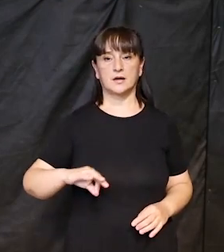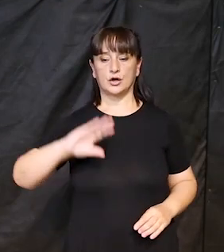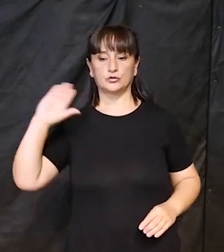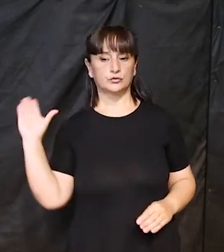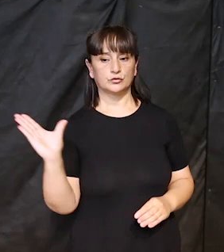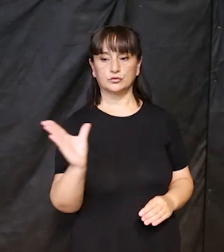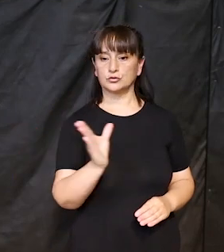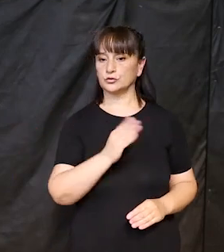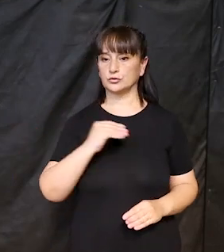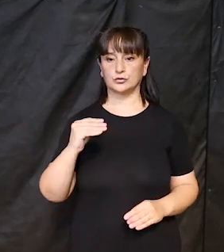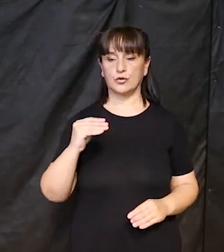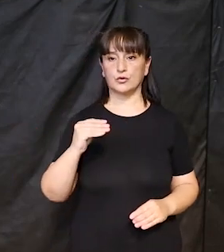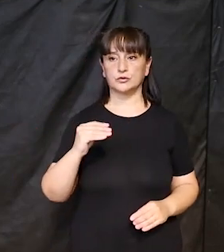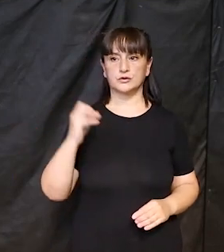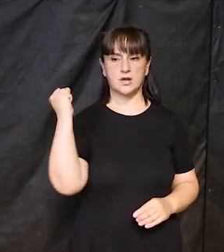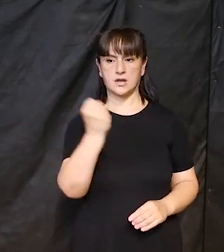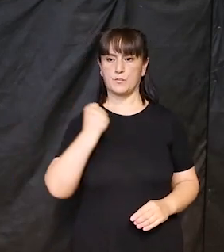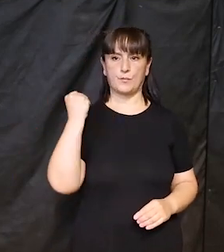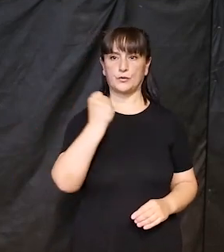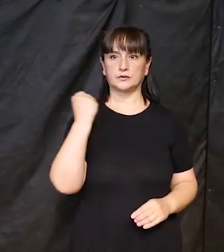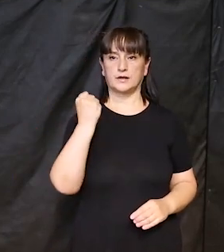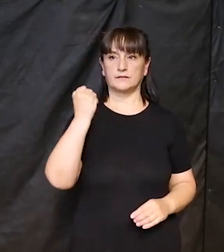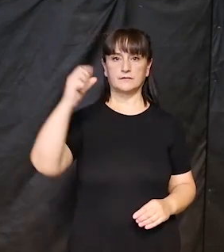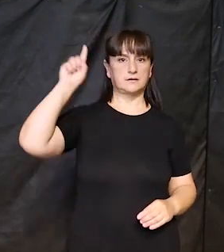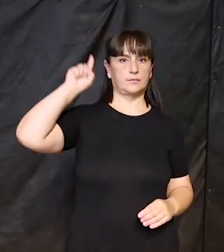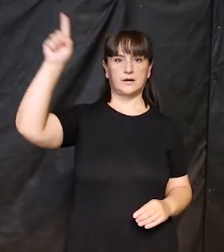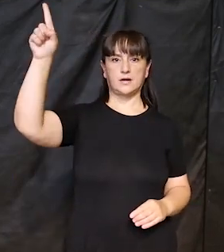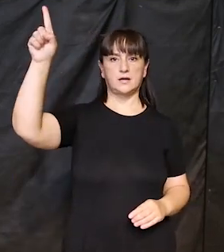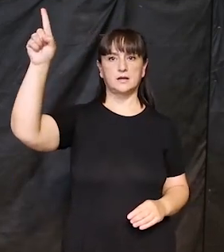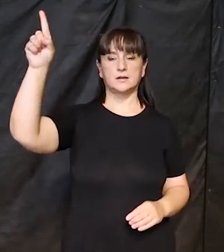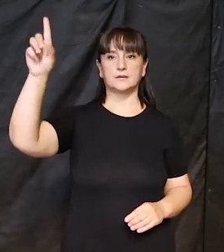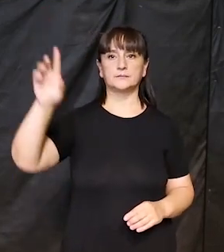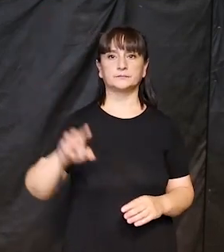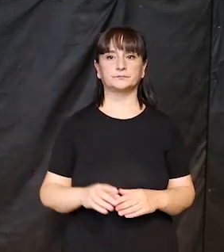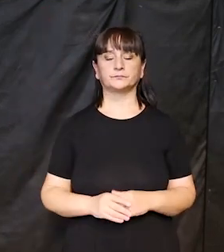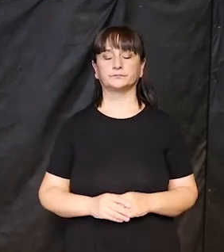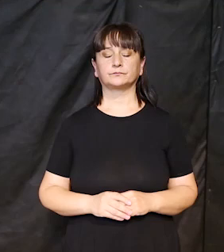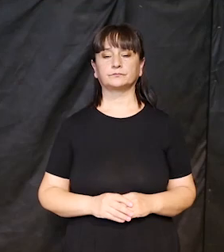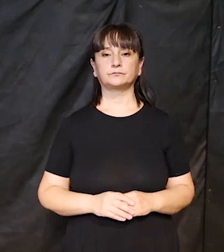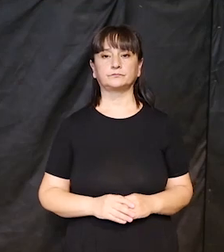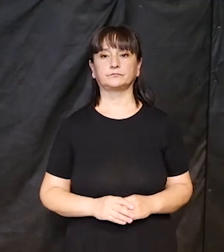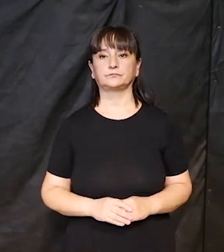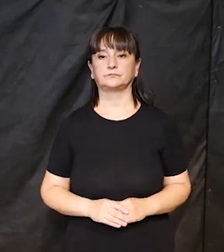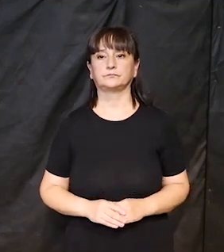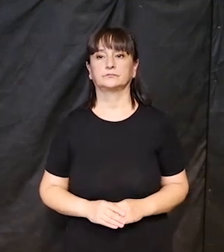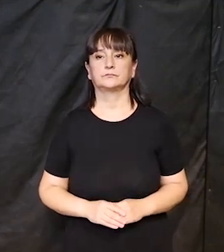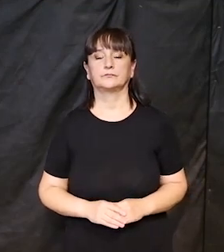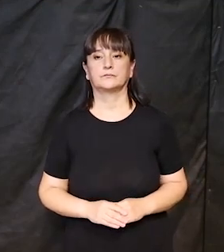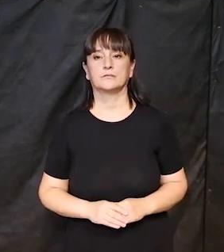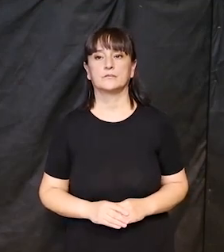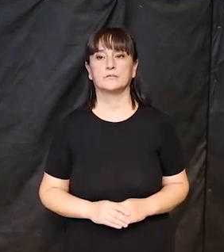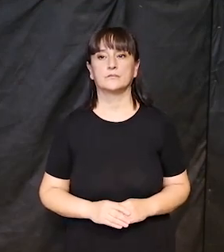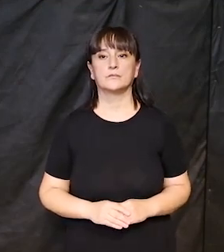importantes eso es lo que no le gusta al enemigo por eso trata de e influenciar en la vida de las personas de